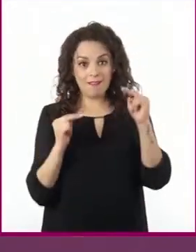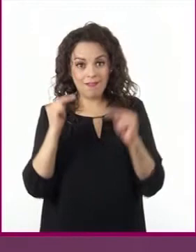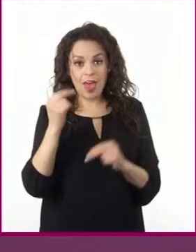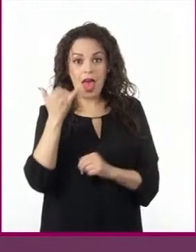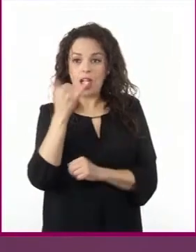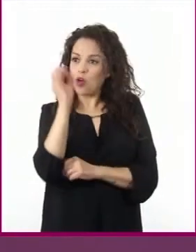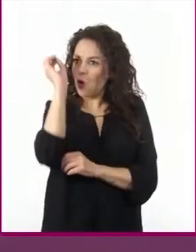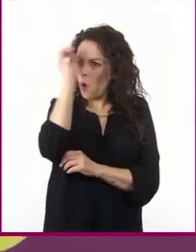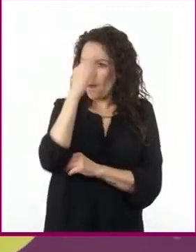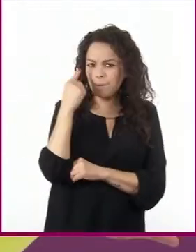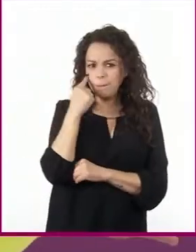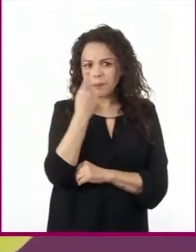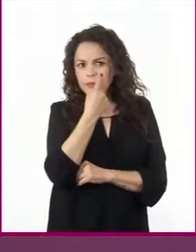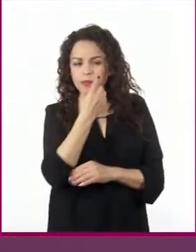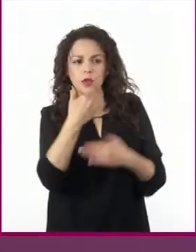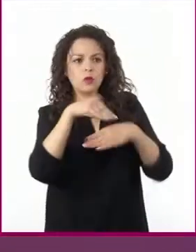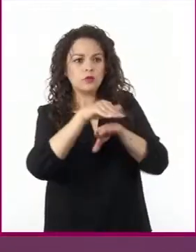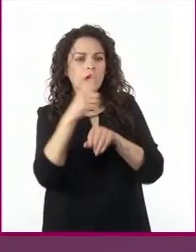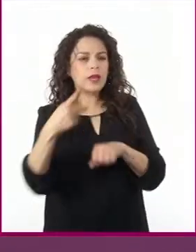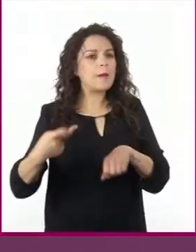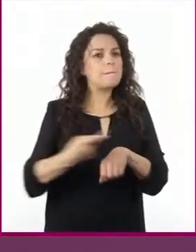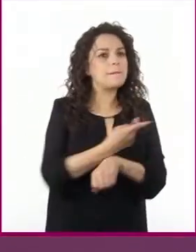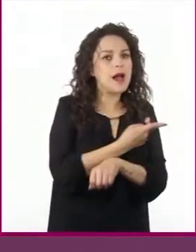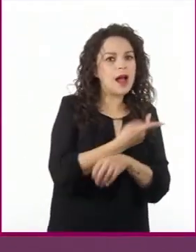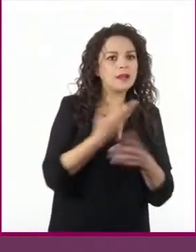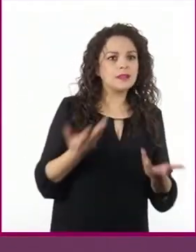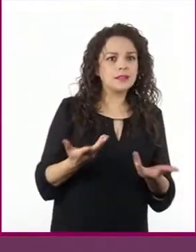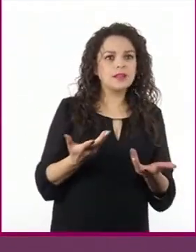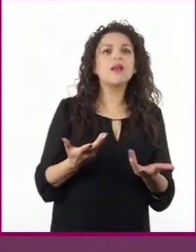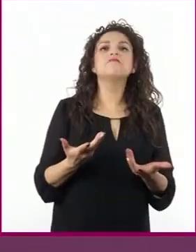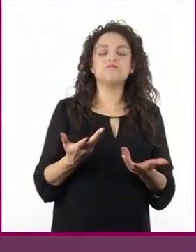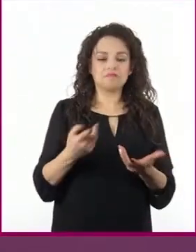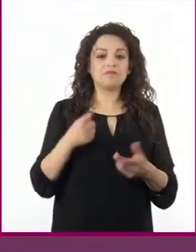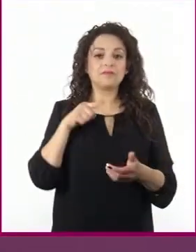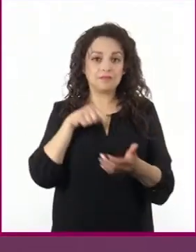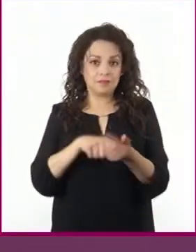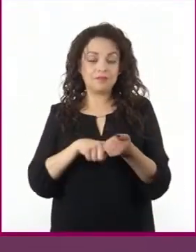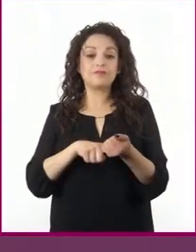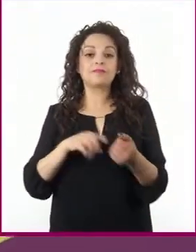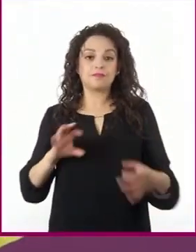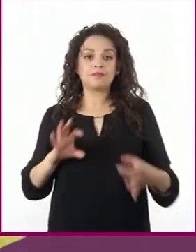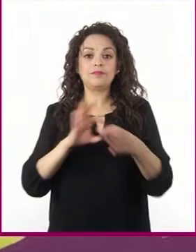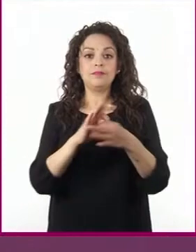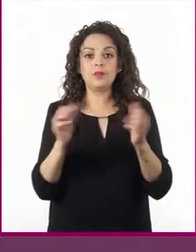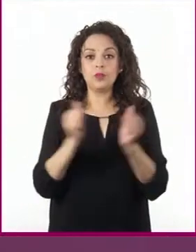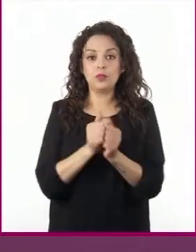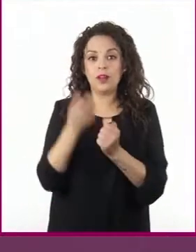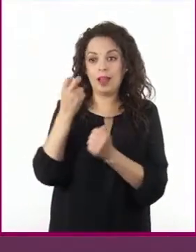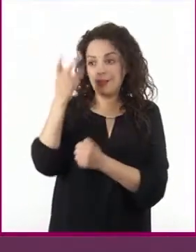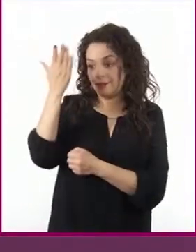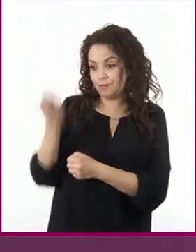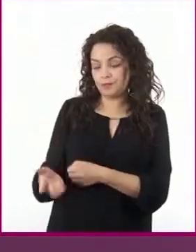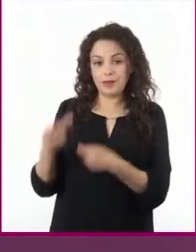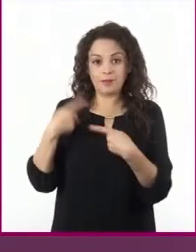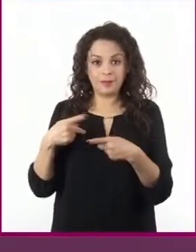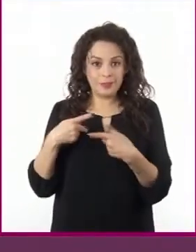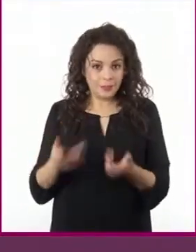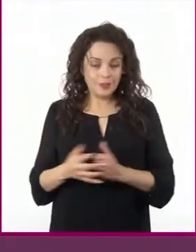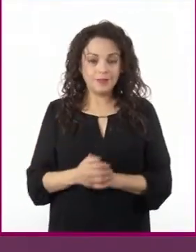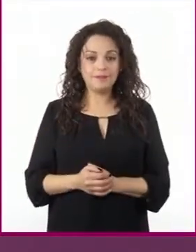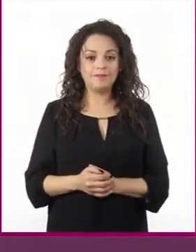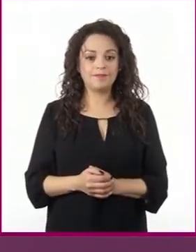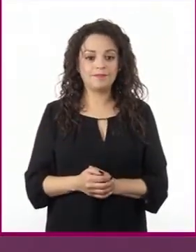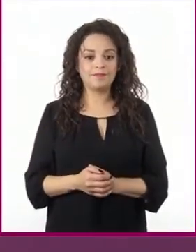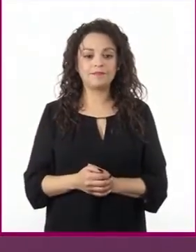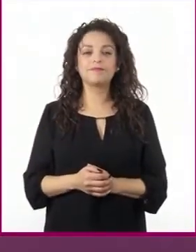de vista sobre los acontecimientos y hechos que están relacionados con el personaje estudiado. Veamos